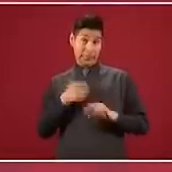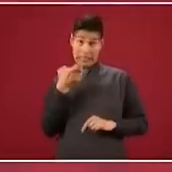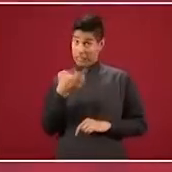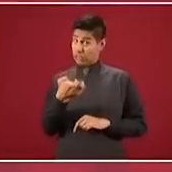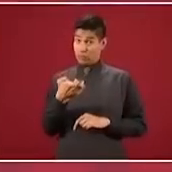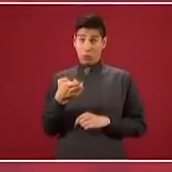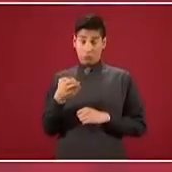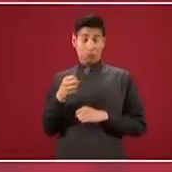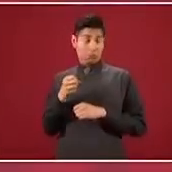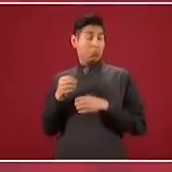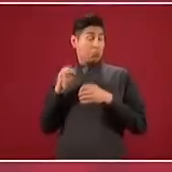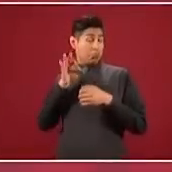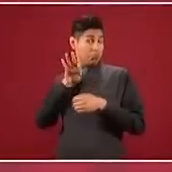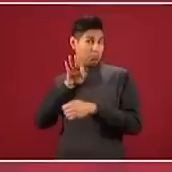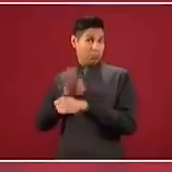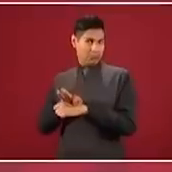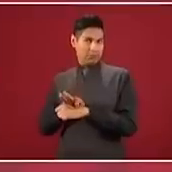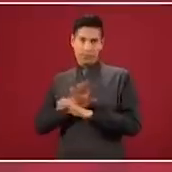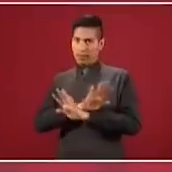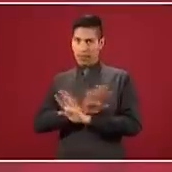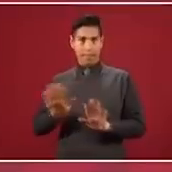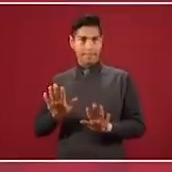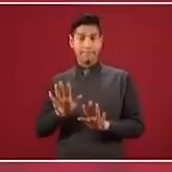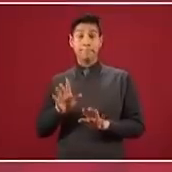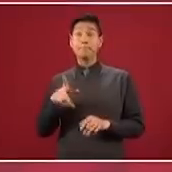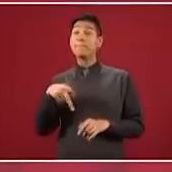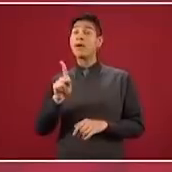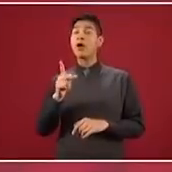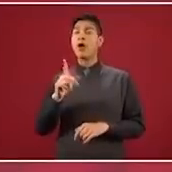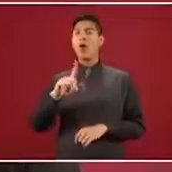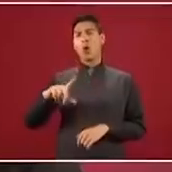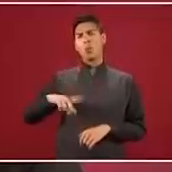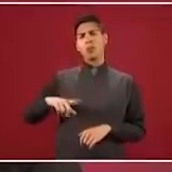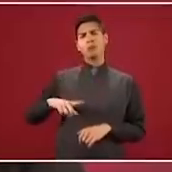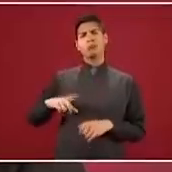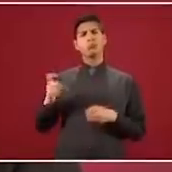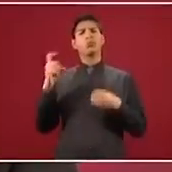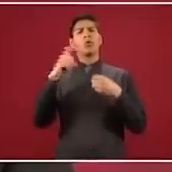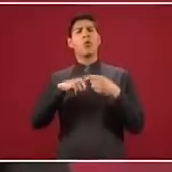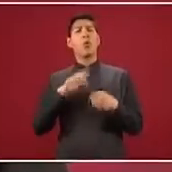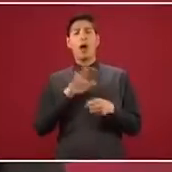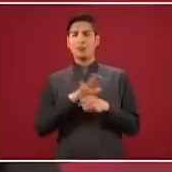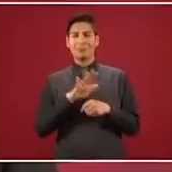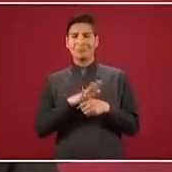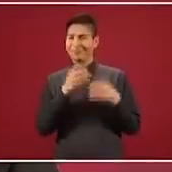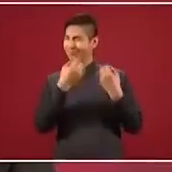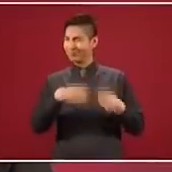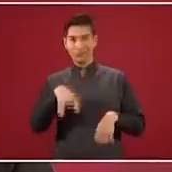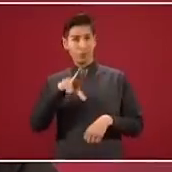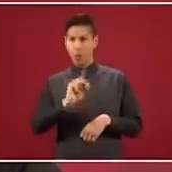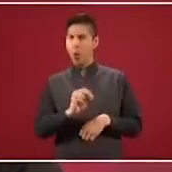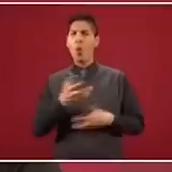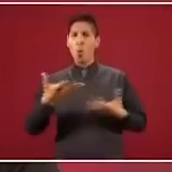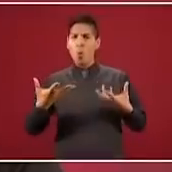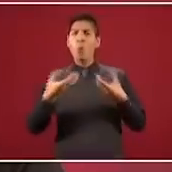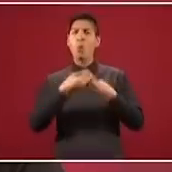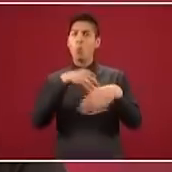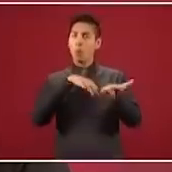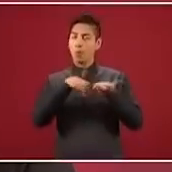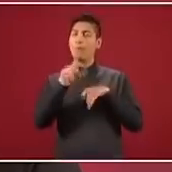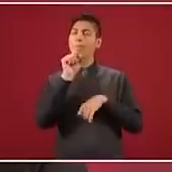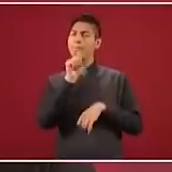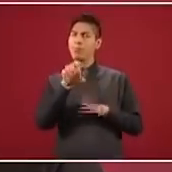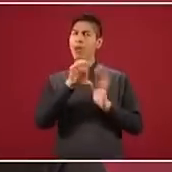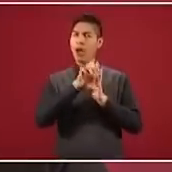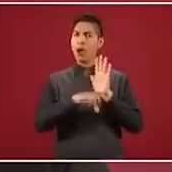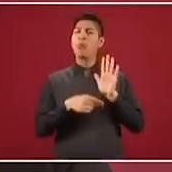¿qué implica adherirse? Insisto, implica no ceder, implica el compromiso de trabajar juntos. Y les pongo un ejemplo exitoso